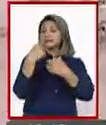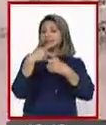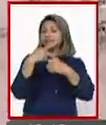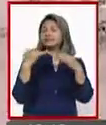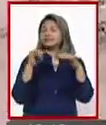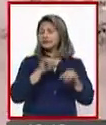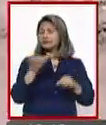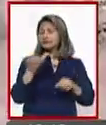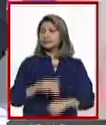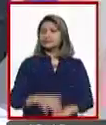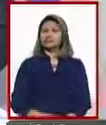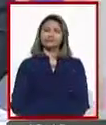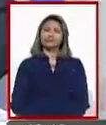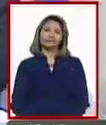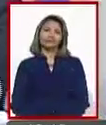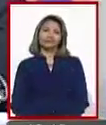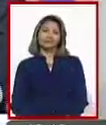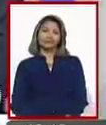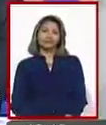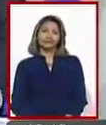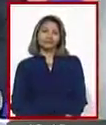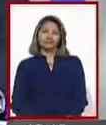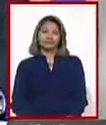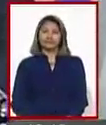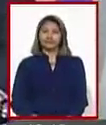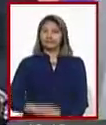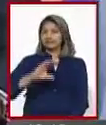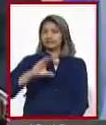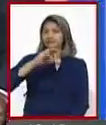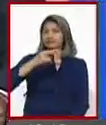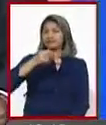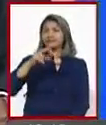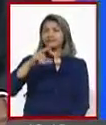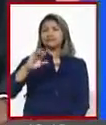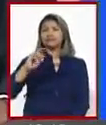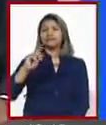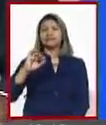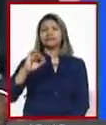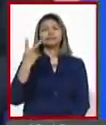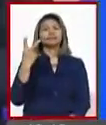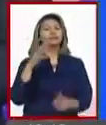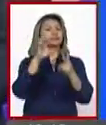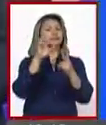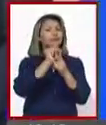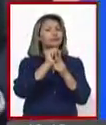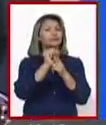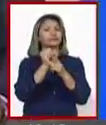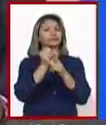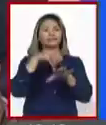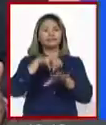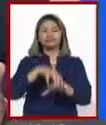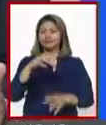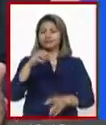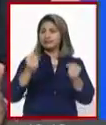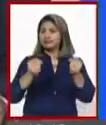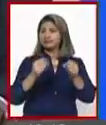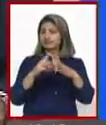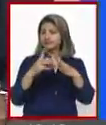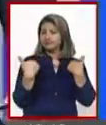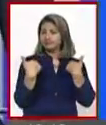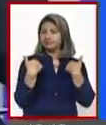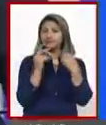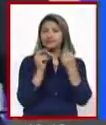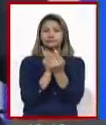involucradas. En la zona del barrio La Chacarilla, la policía arrestó a dos personas quienes estaban a bordo de un vehículo, pero en su poder se